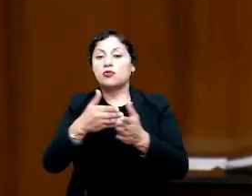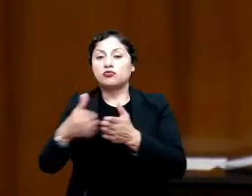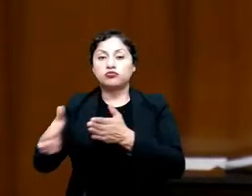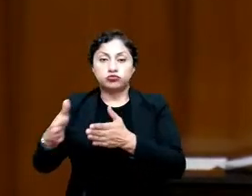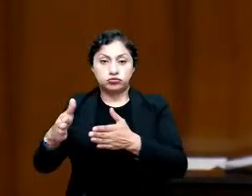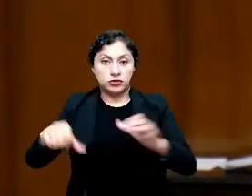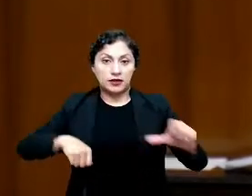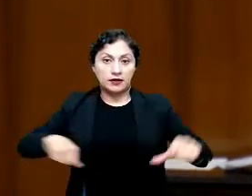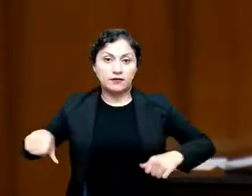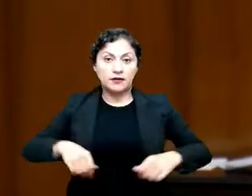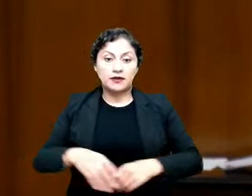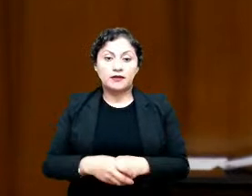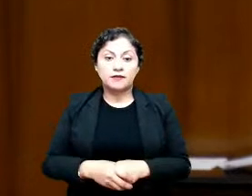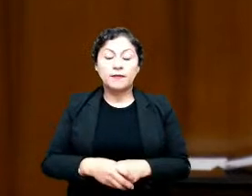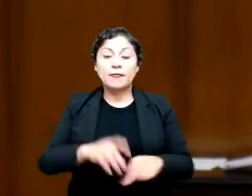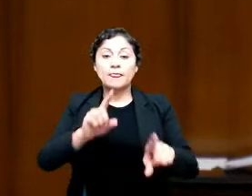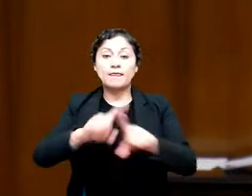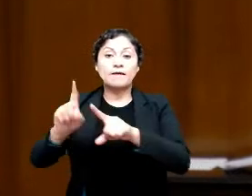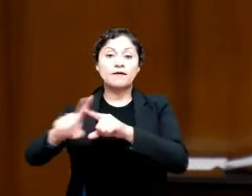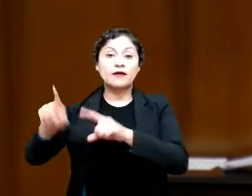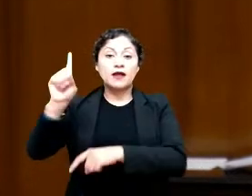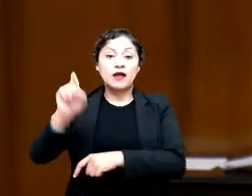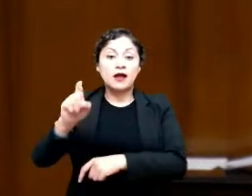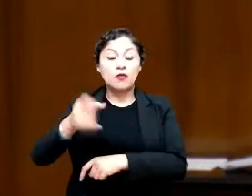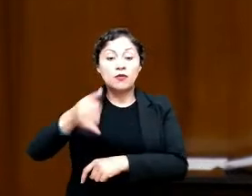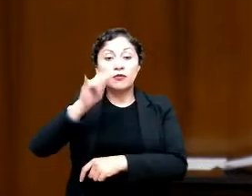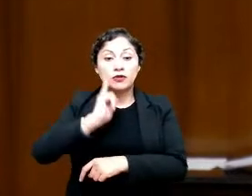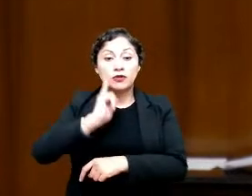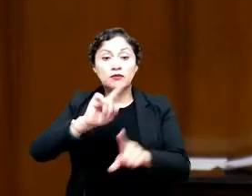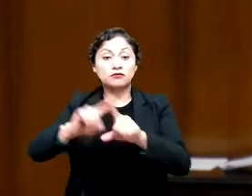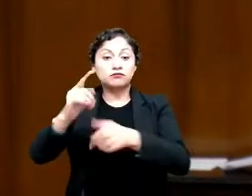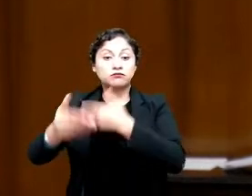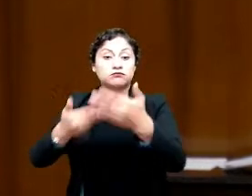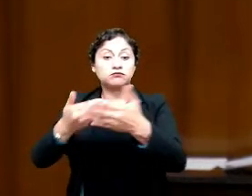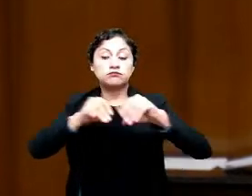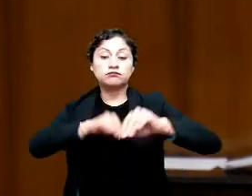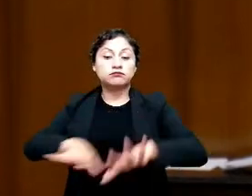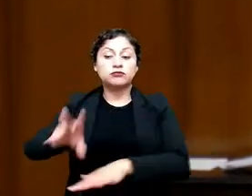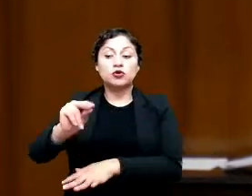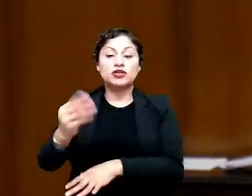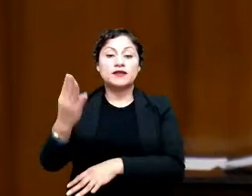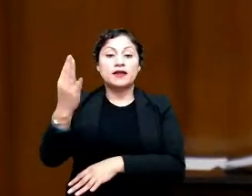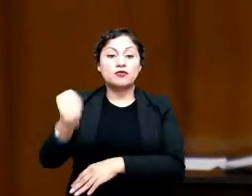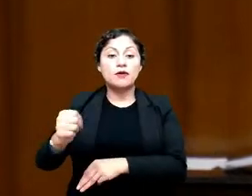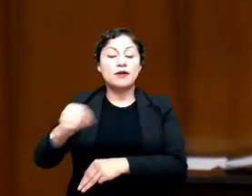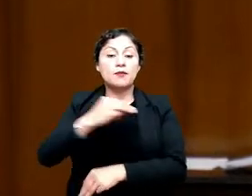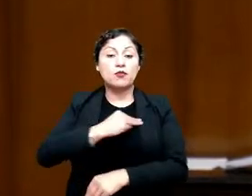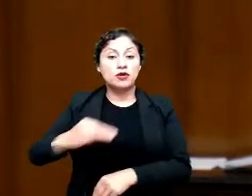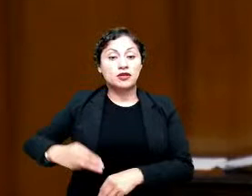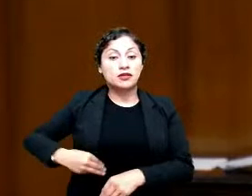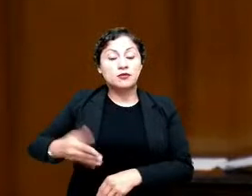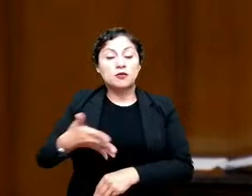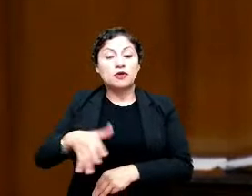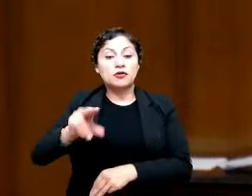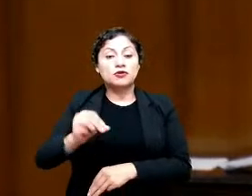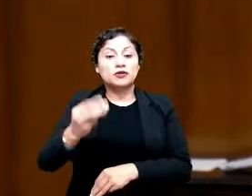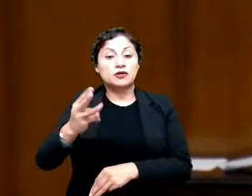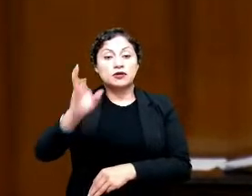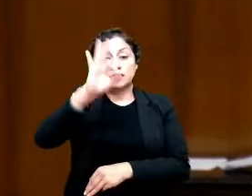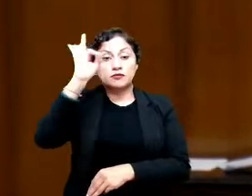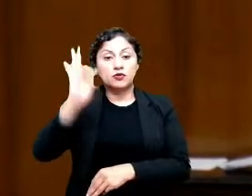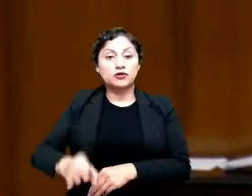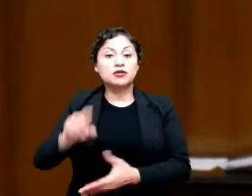obras hidráulicas y de agua potable se han mejorado la infraestructura de 89 municipios que representan el 83% de la población